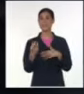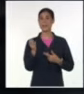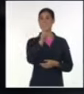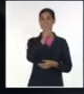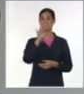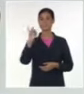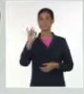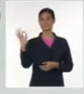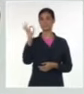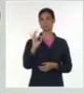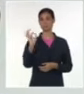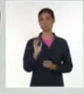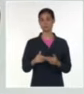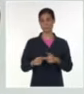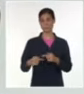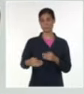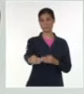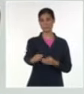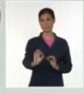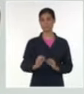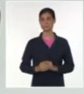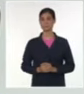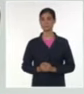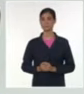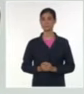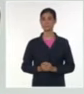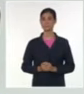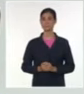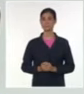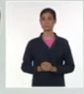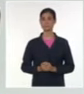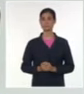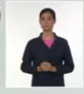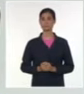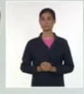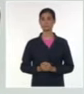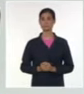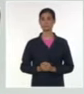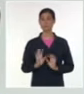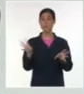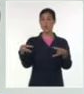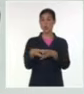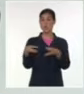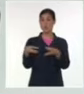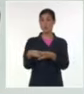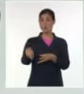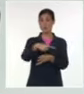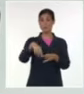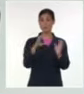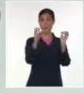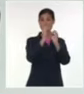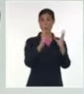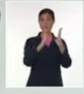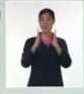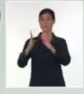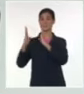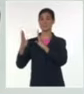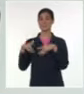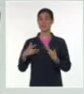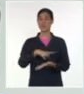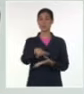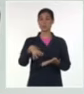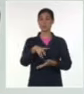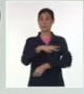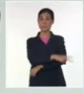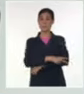venidero. De acuerdo con organizaciones locales, las fuerzas de seguridad israelíes arrestaron a